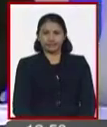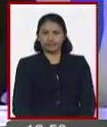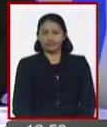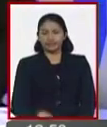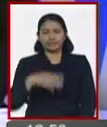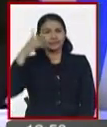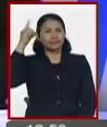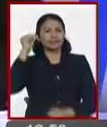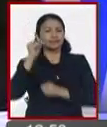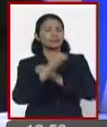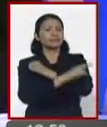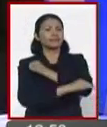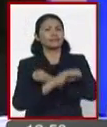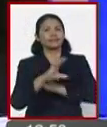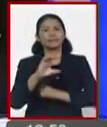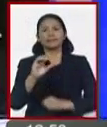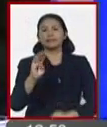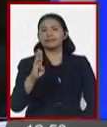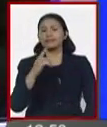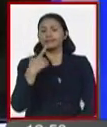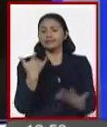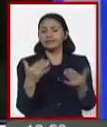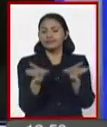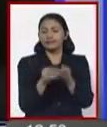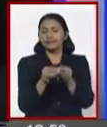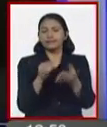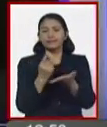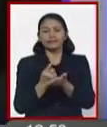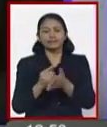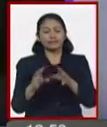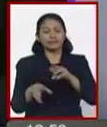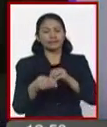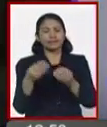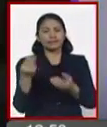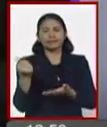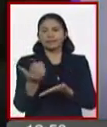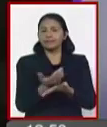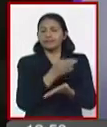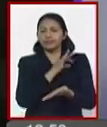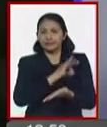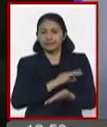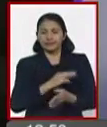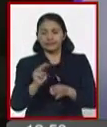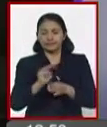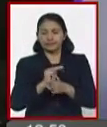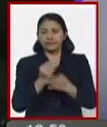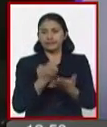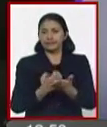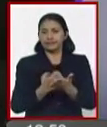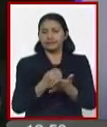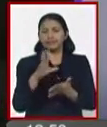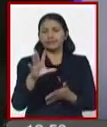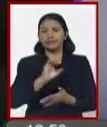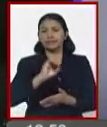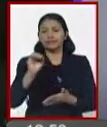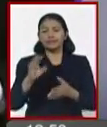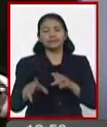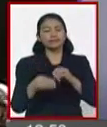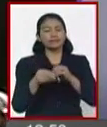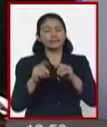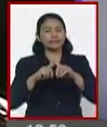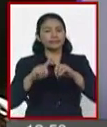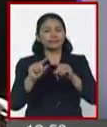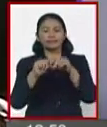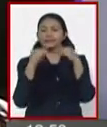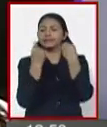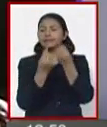el gobierno nacional y la central obrera boliviana se reúnen hoy para debatir el incremento salarial el ministerio de economía ha propuesto un 5 por ciento de incrementos sin